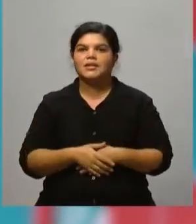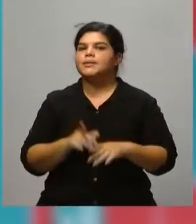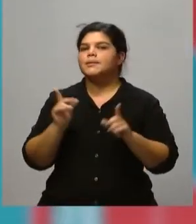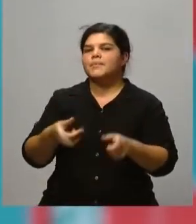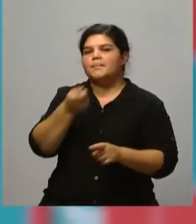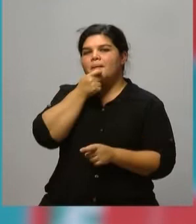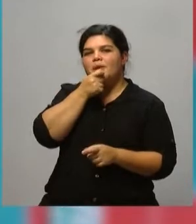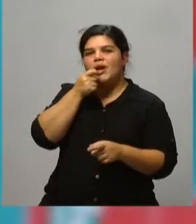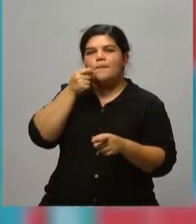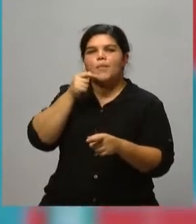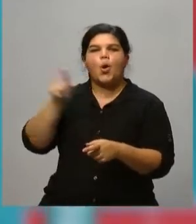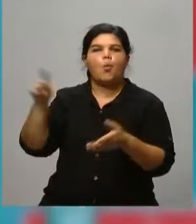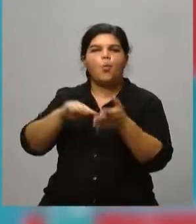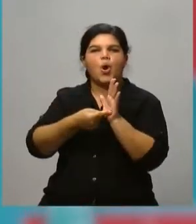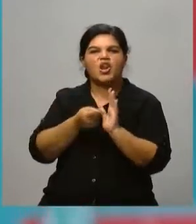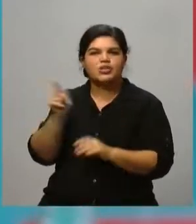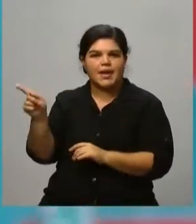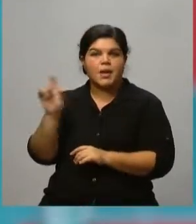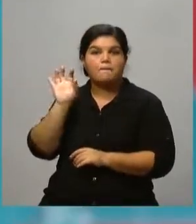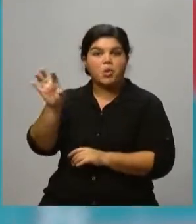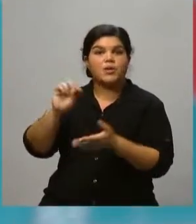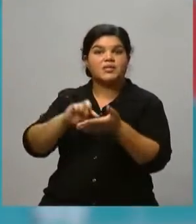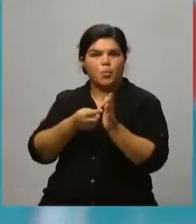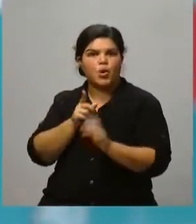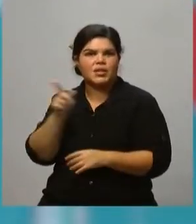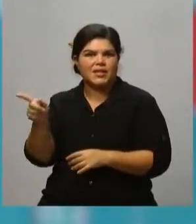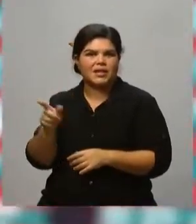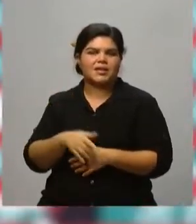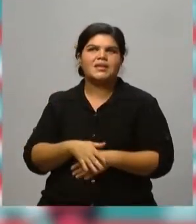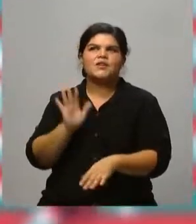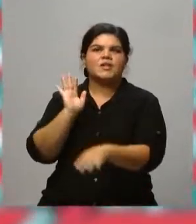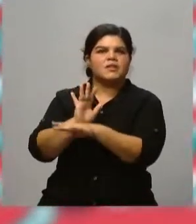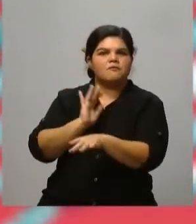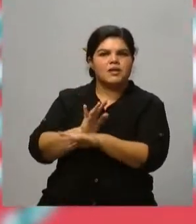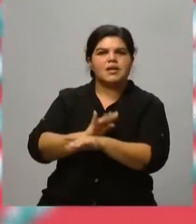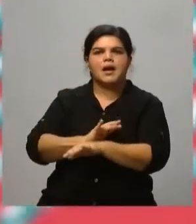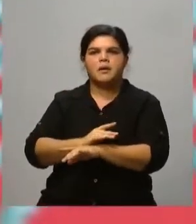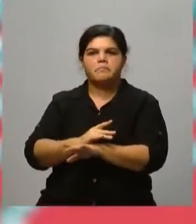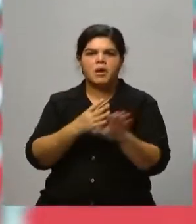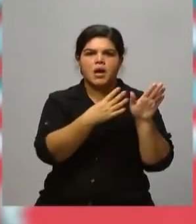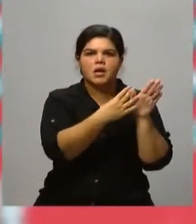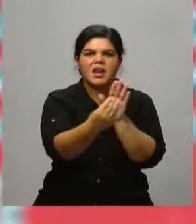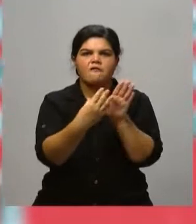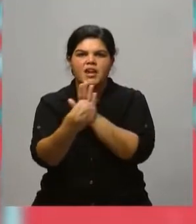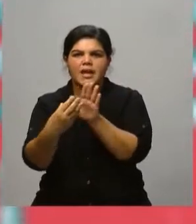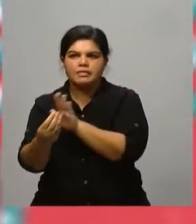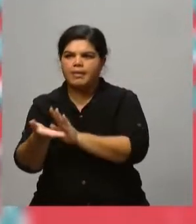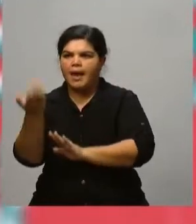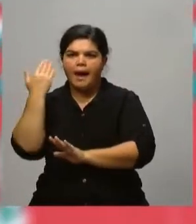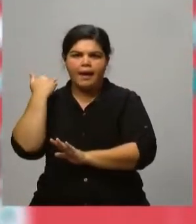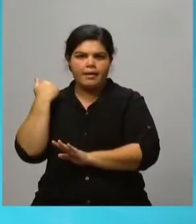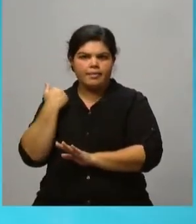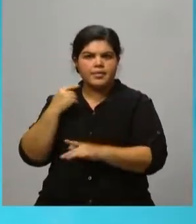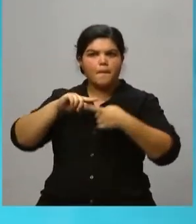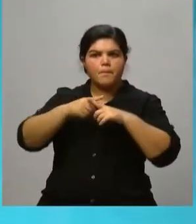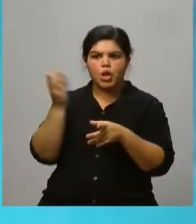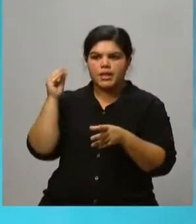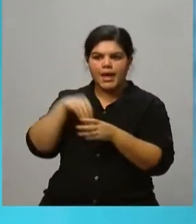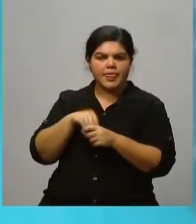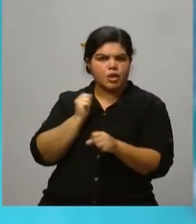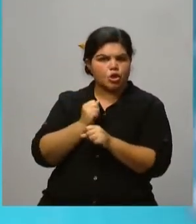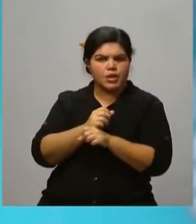habla justamente de cómo sería la elección pensando no en las presidenciales. Y la oposición,